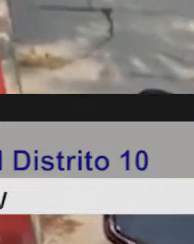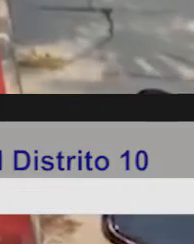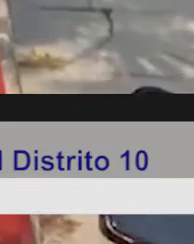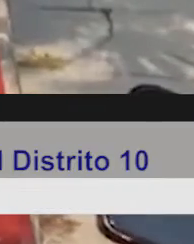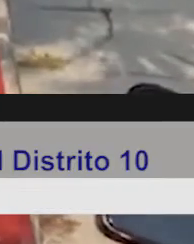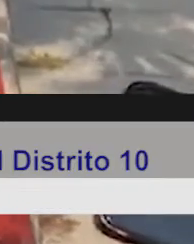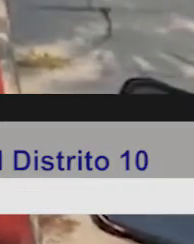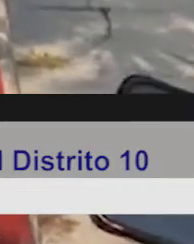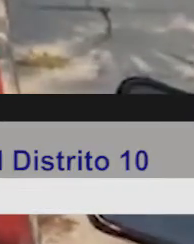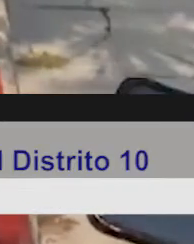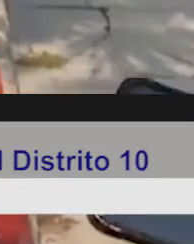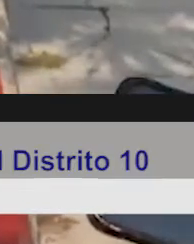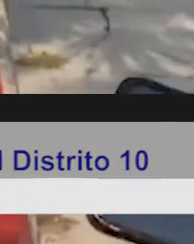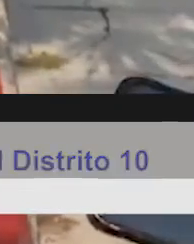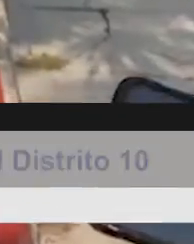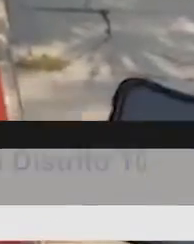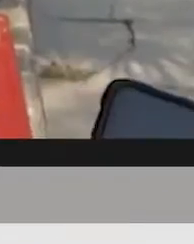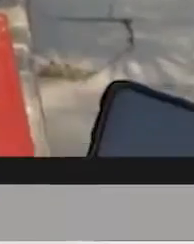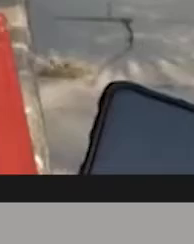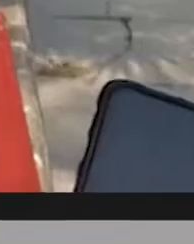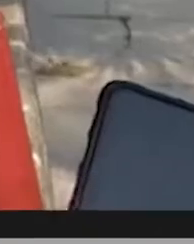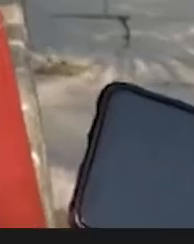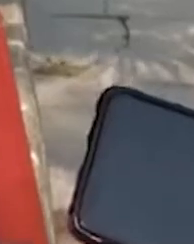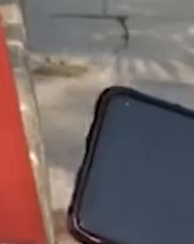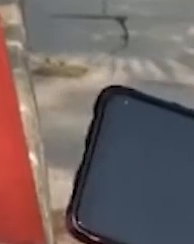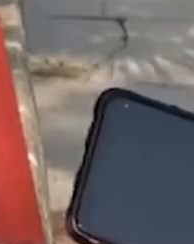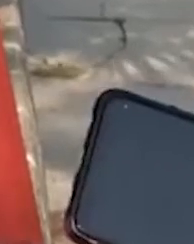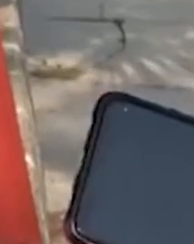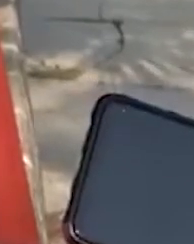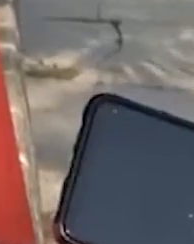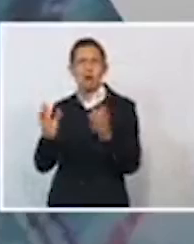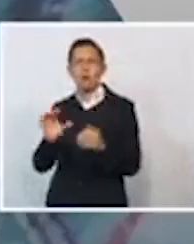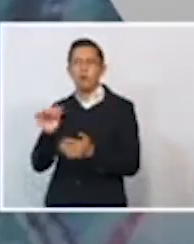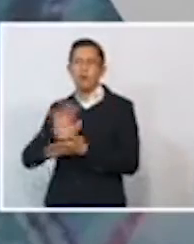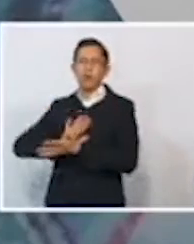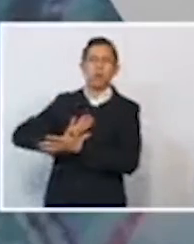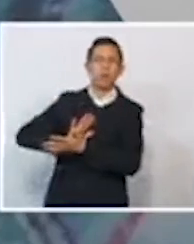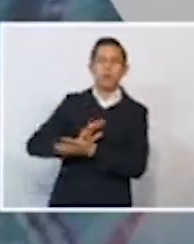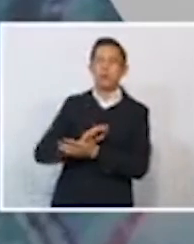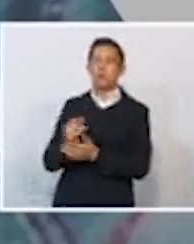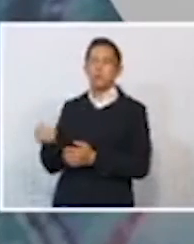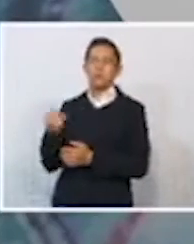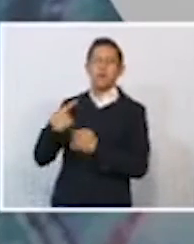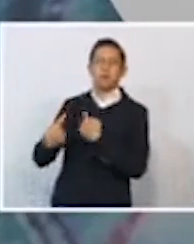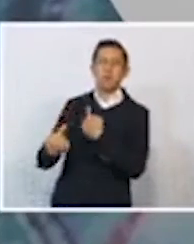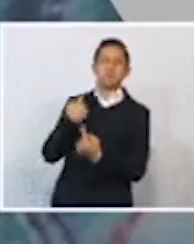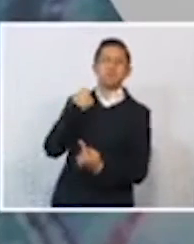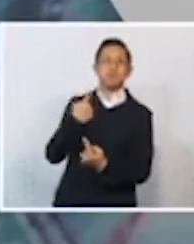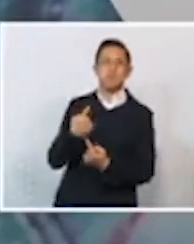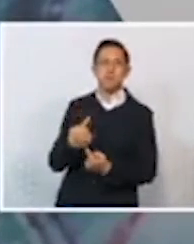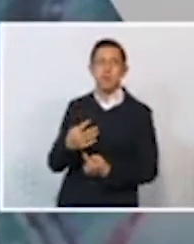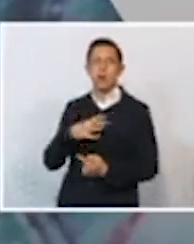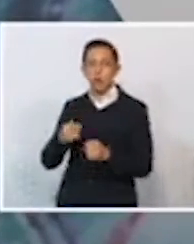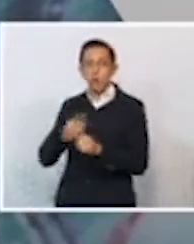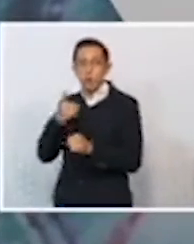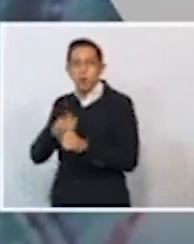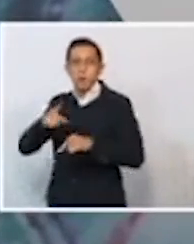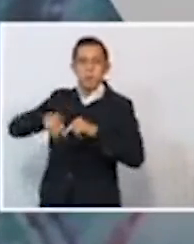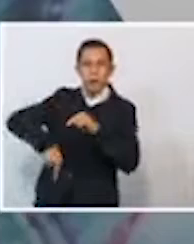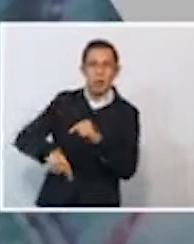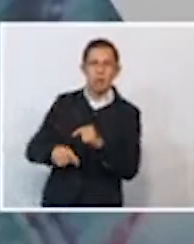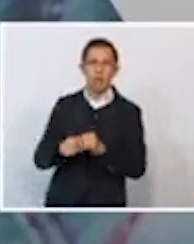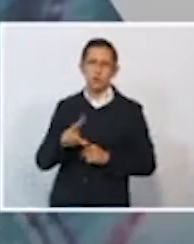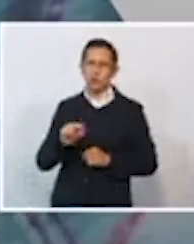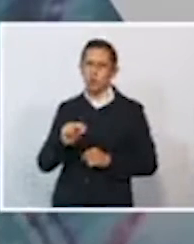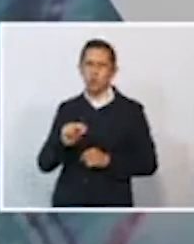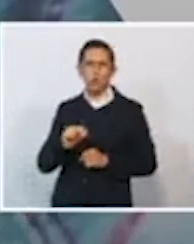ejemplo, se tienen que ir al área educativa, que es la que tenemos que fortalecer la economía de las familias. Explicó que la sociedad requiere de una nueva generación de políticos